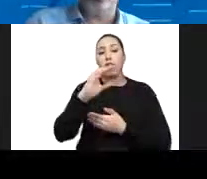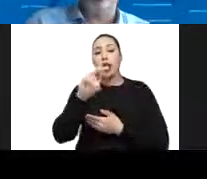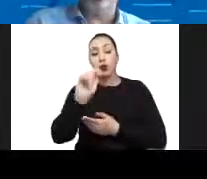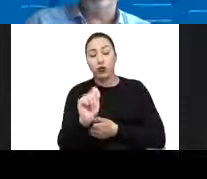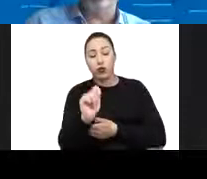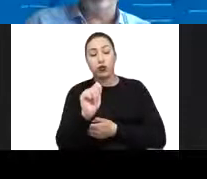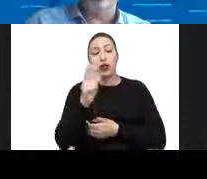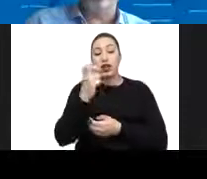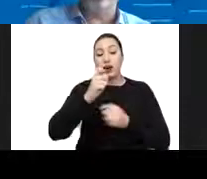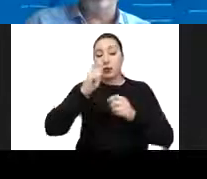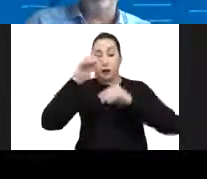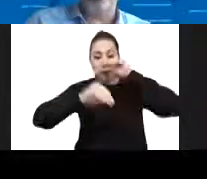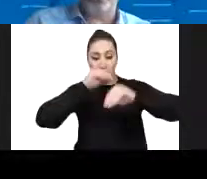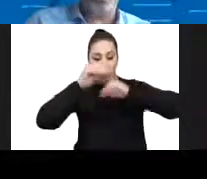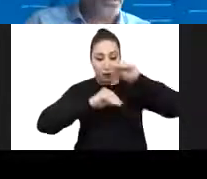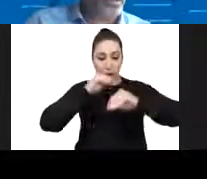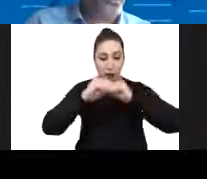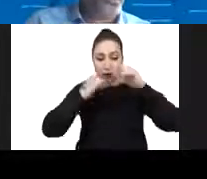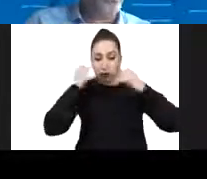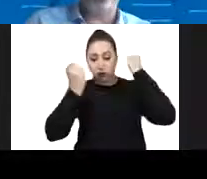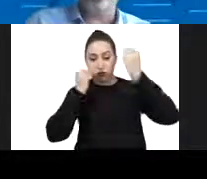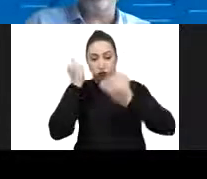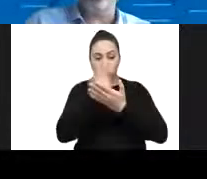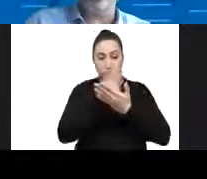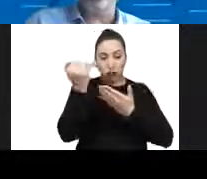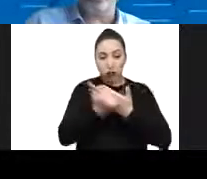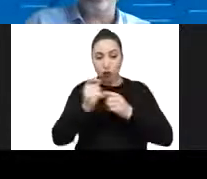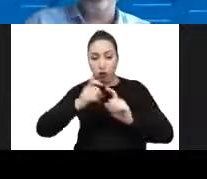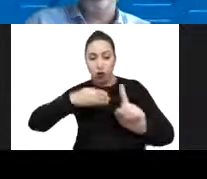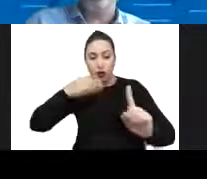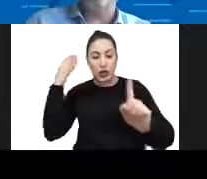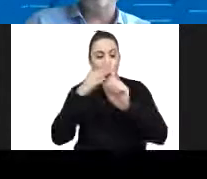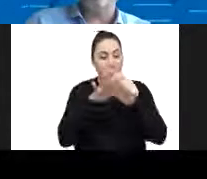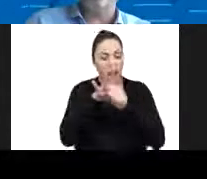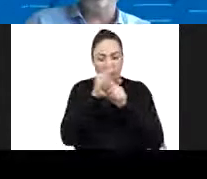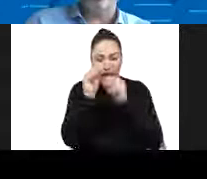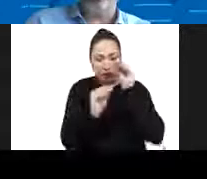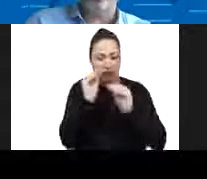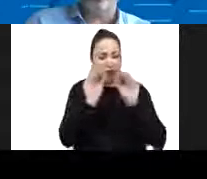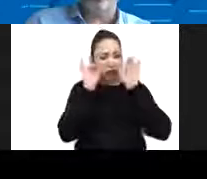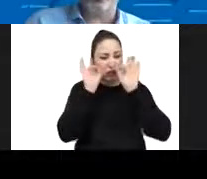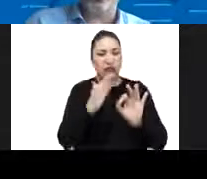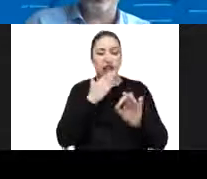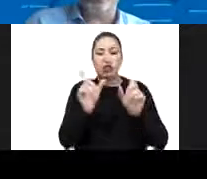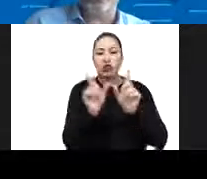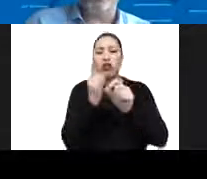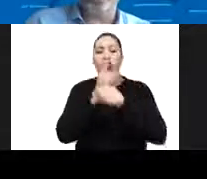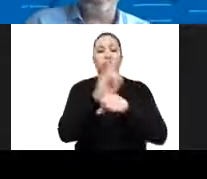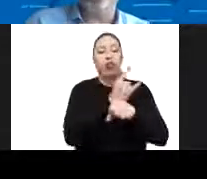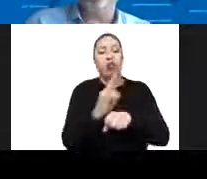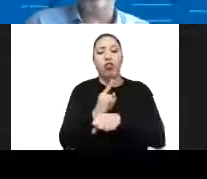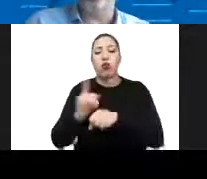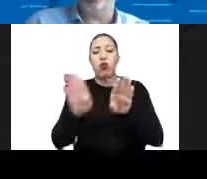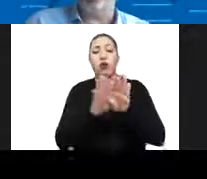proyectos en donde uno tiene mucha claridad de cuál es el objetivo a alcanzar y no simplemente estamos hablando de infraestructura como un